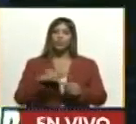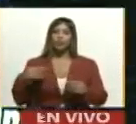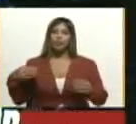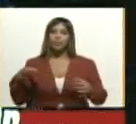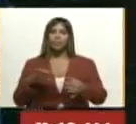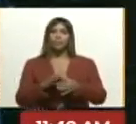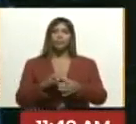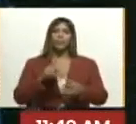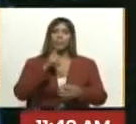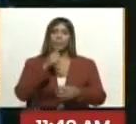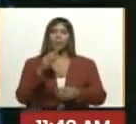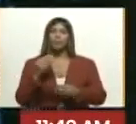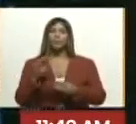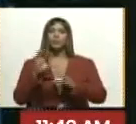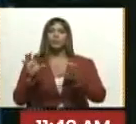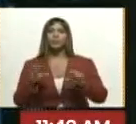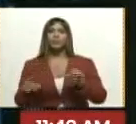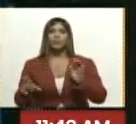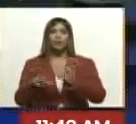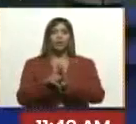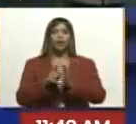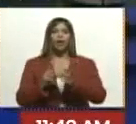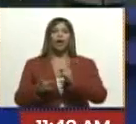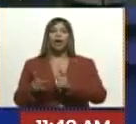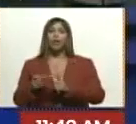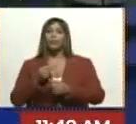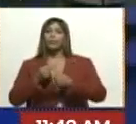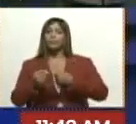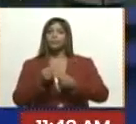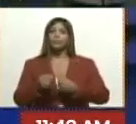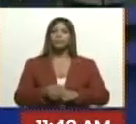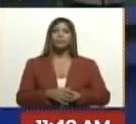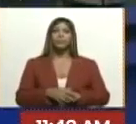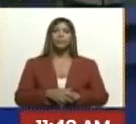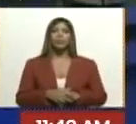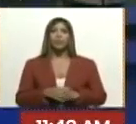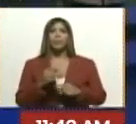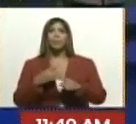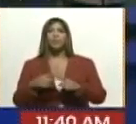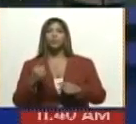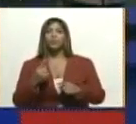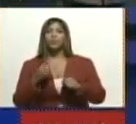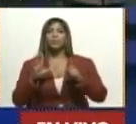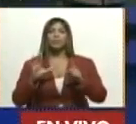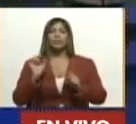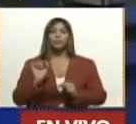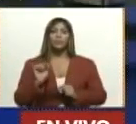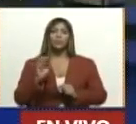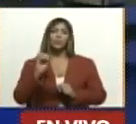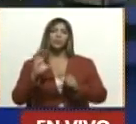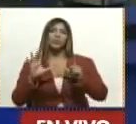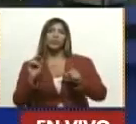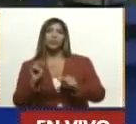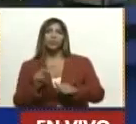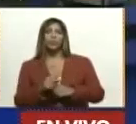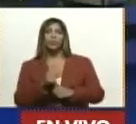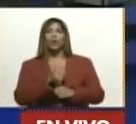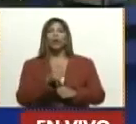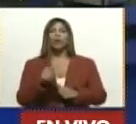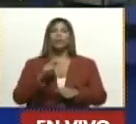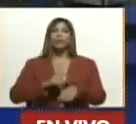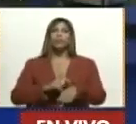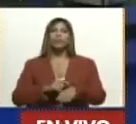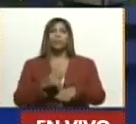varios países, la ley y algunos medios de comunicación. Pero solo tengo 6 o 7 minutos, y acá donde el